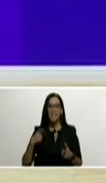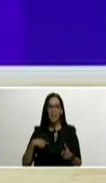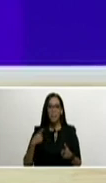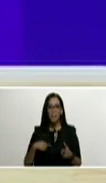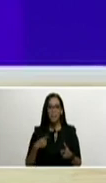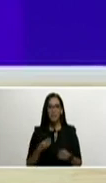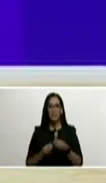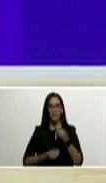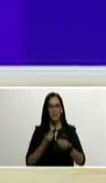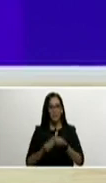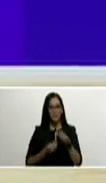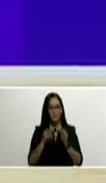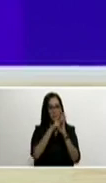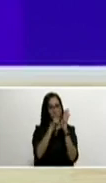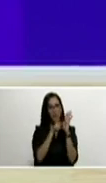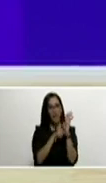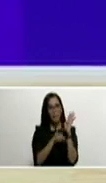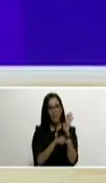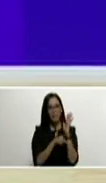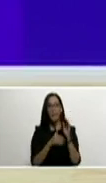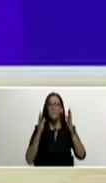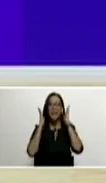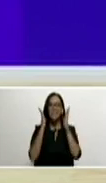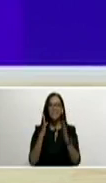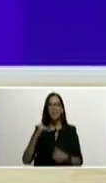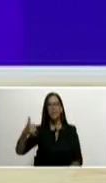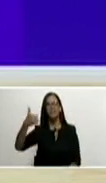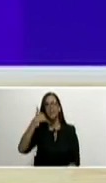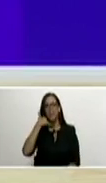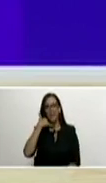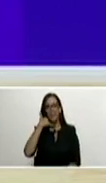tener programas para atender una llamada